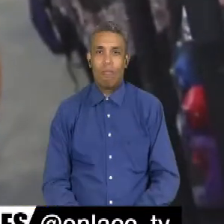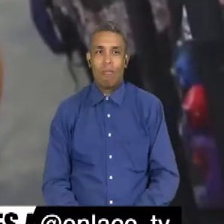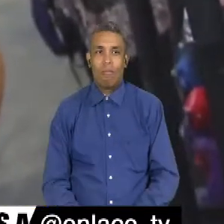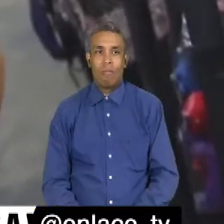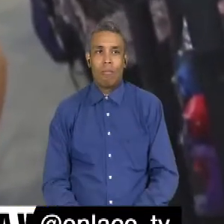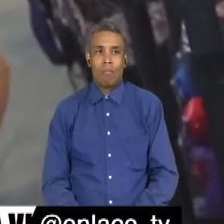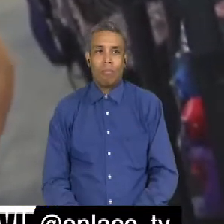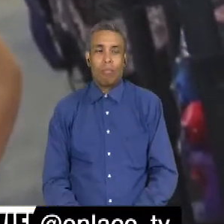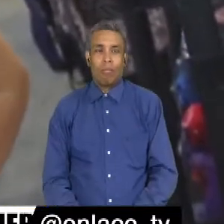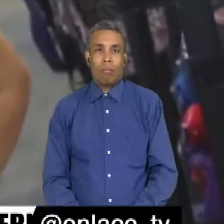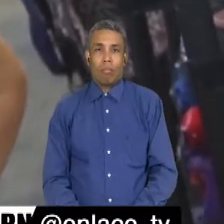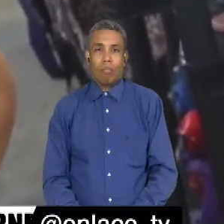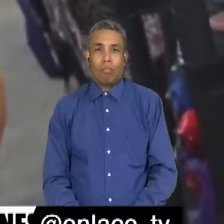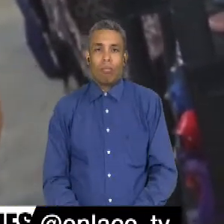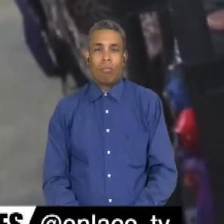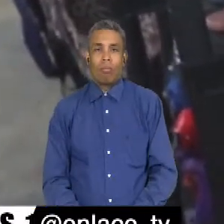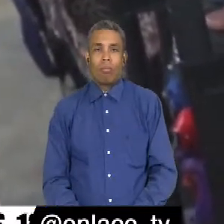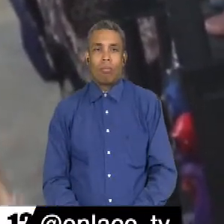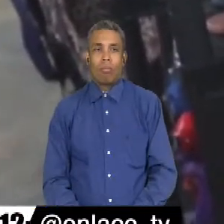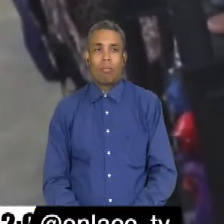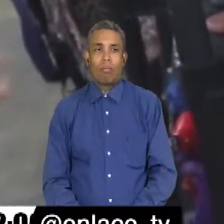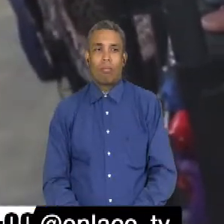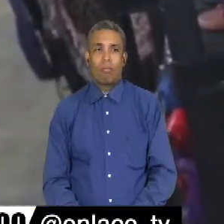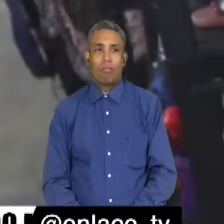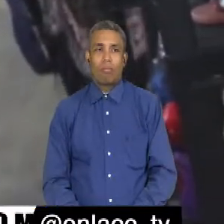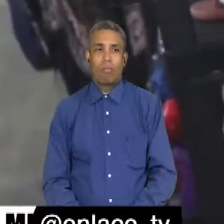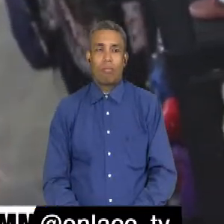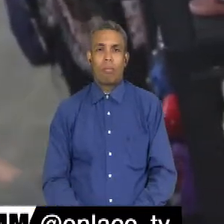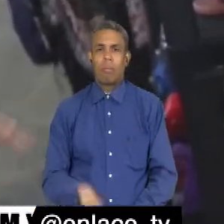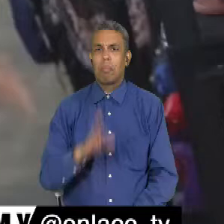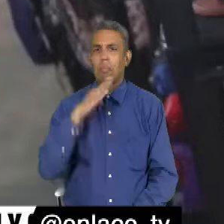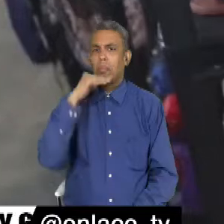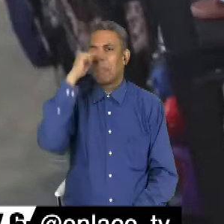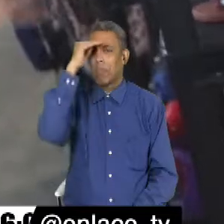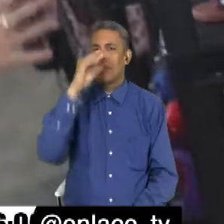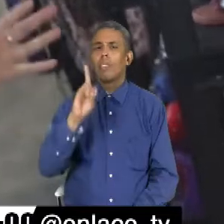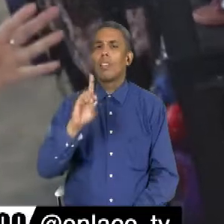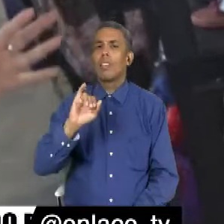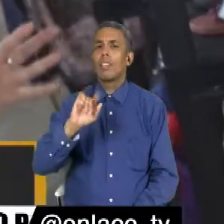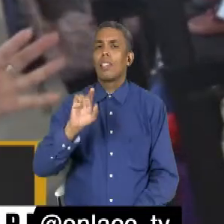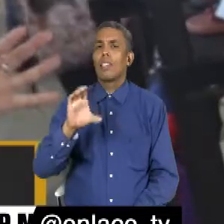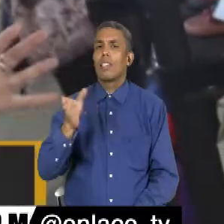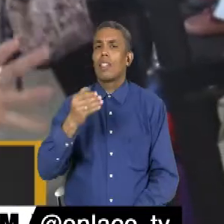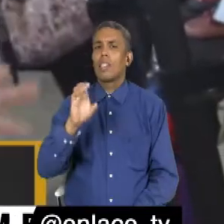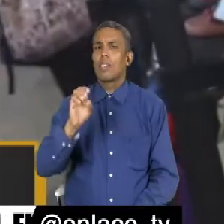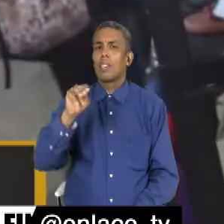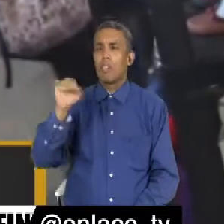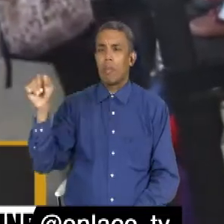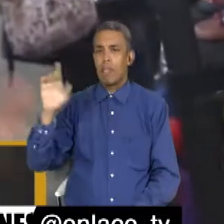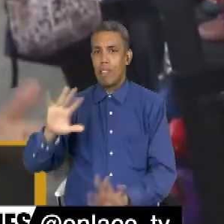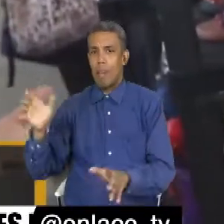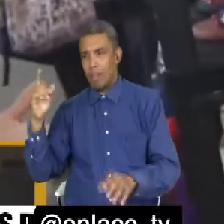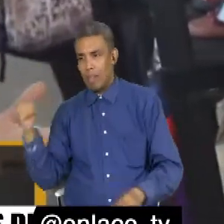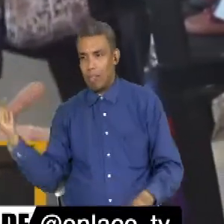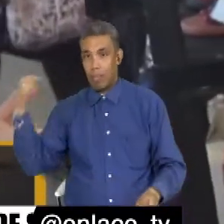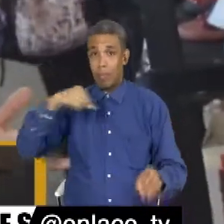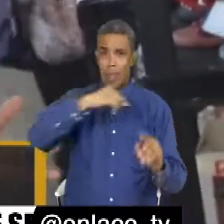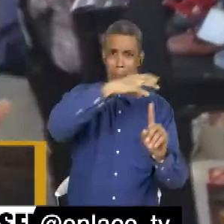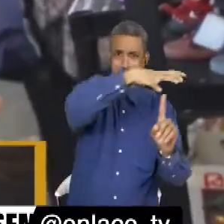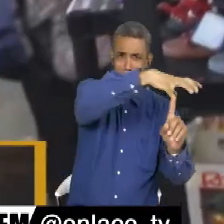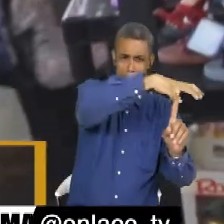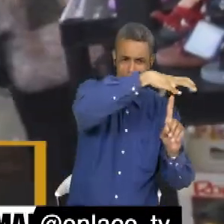Y después del Bat podía estar en ese stand de DC Comics, me vine hasta este otro stand en donde la expresión